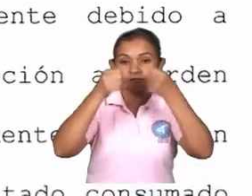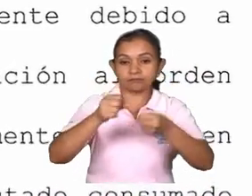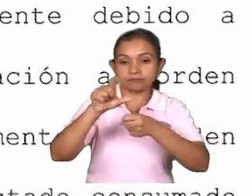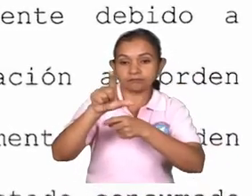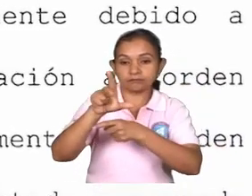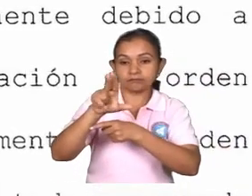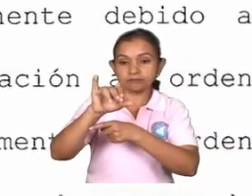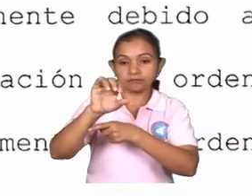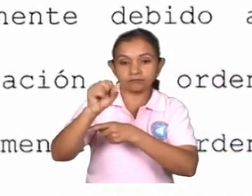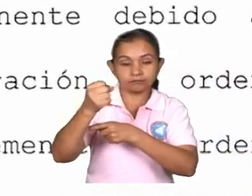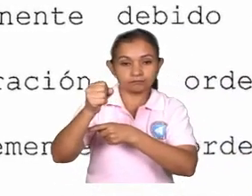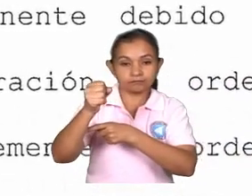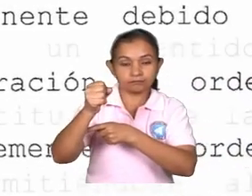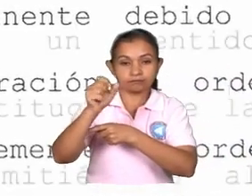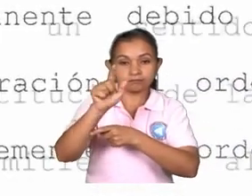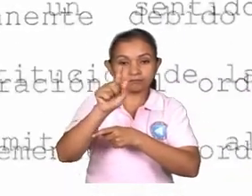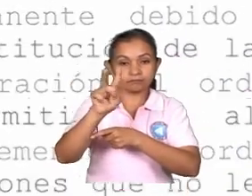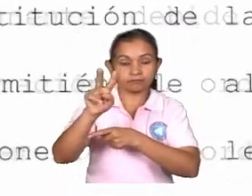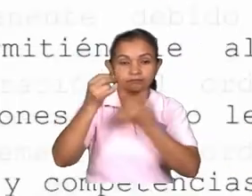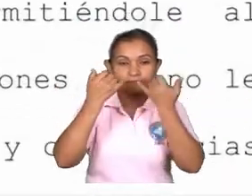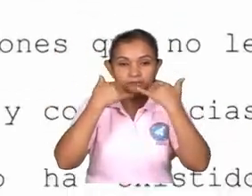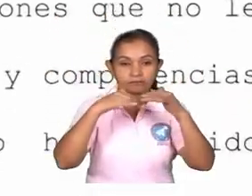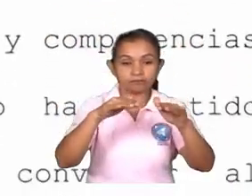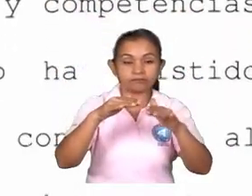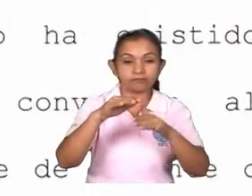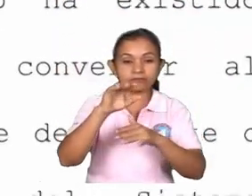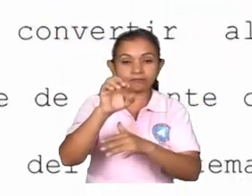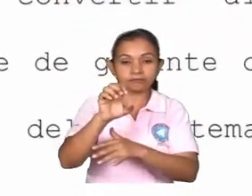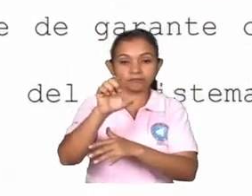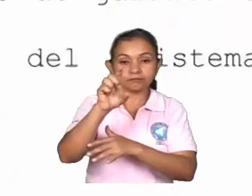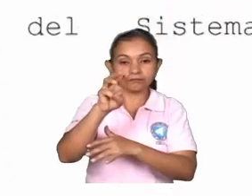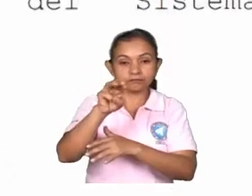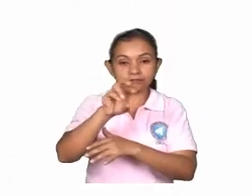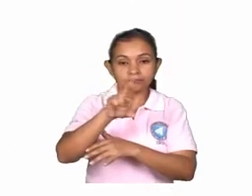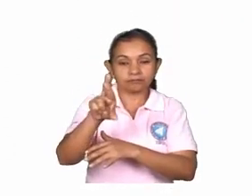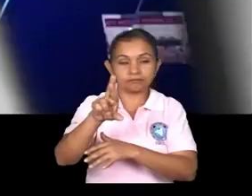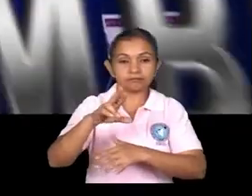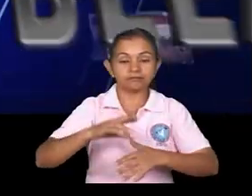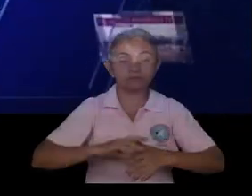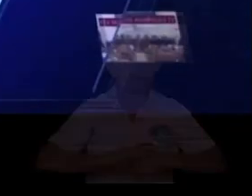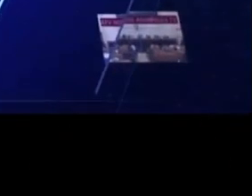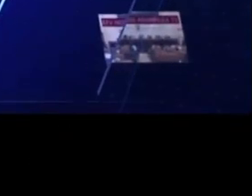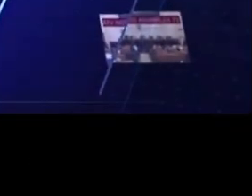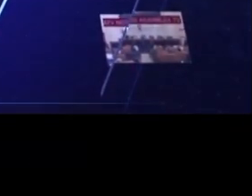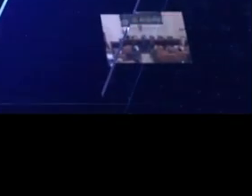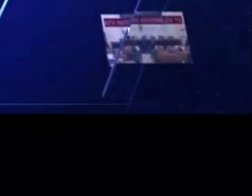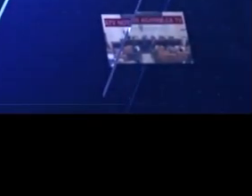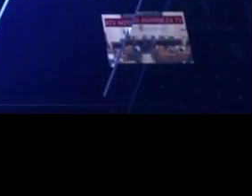Luis Almagro. Para el Canal Parlamentario les informó Elmer Marcia.